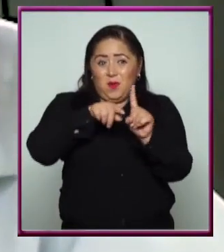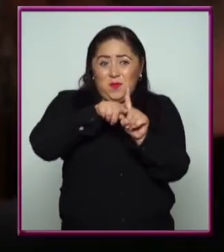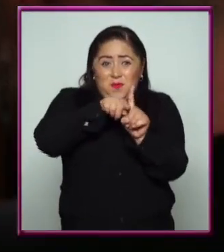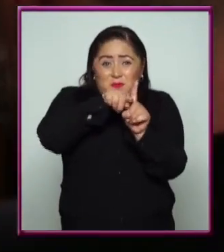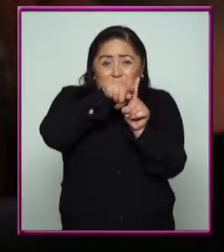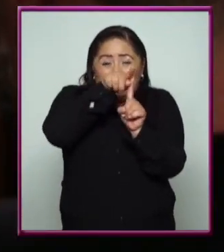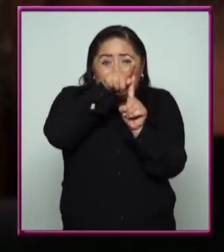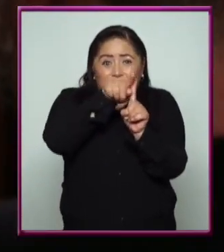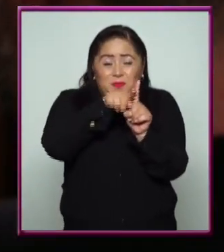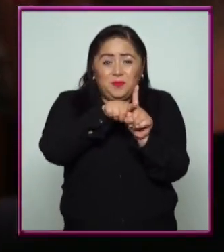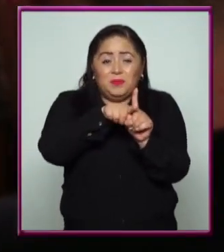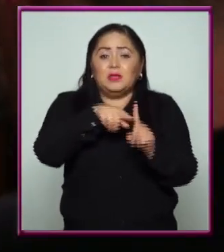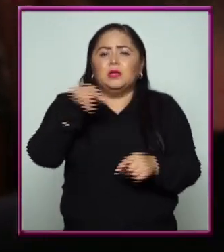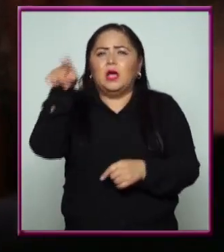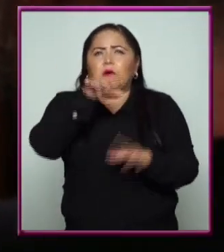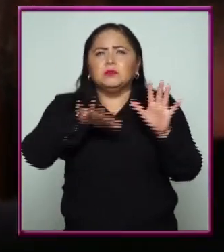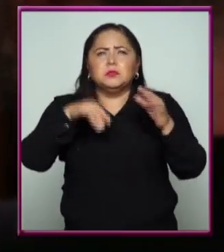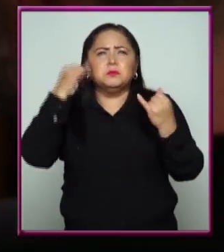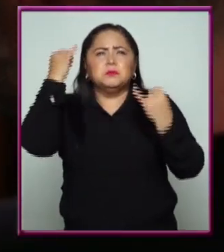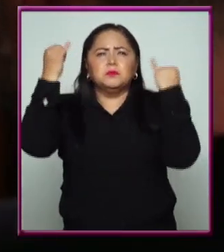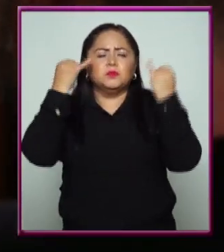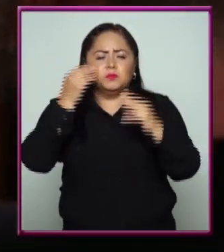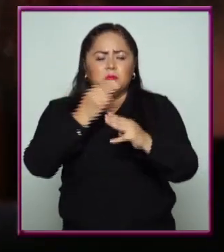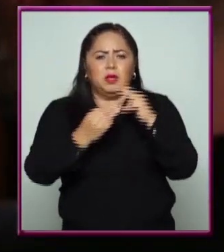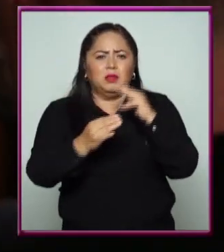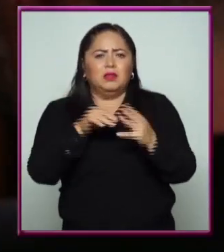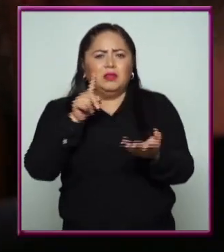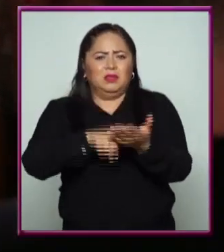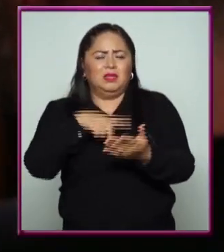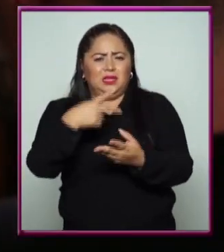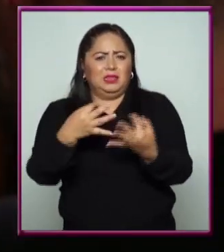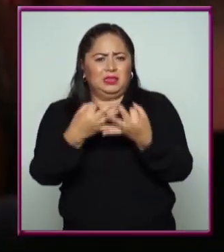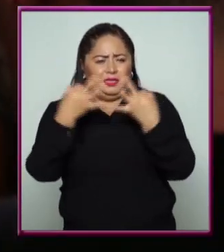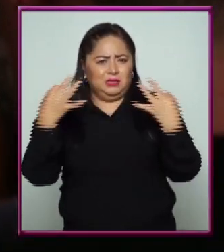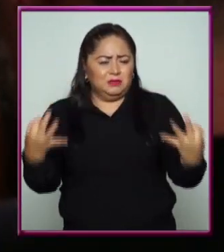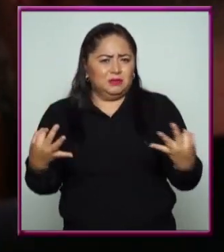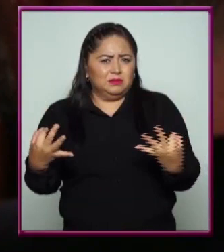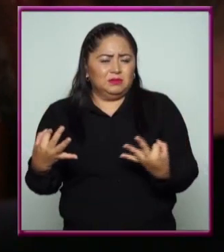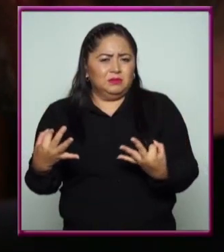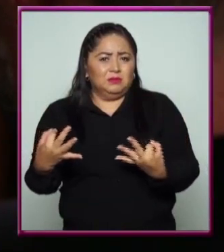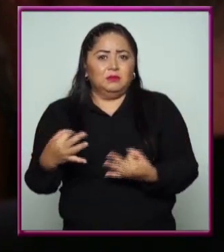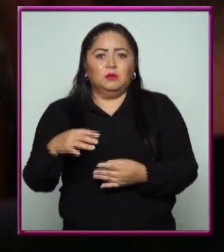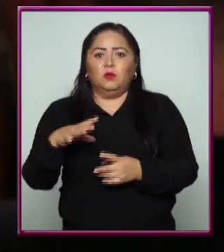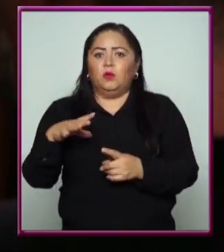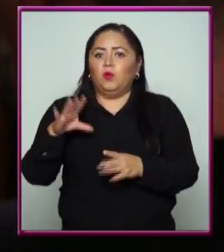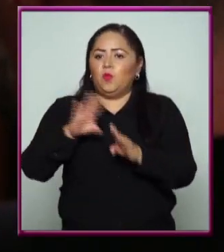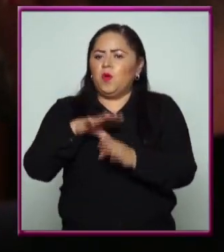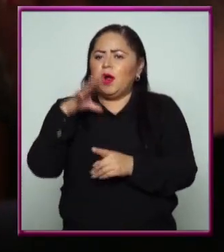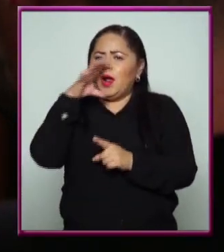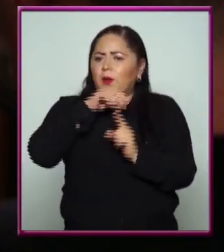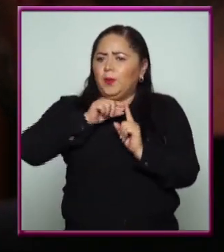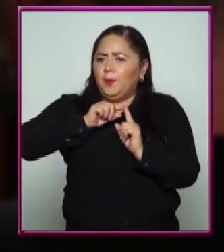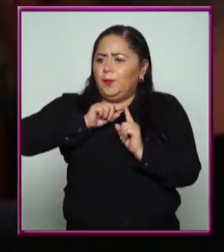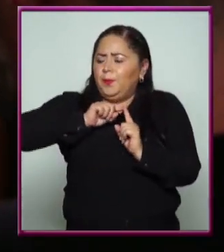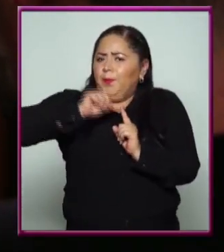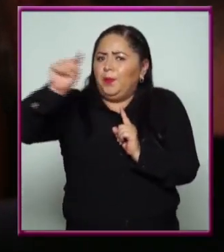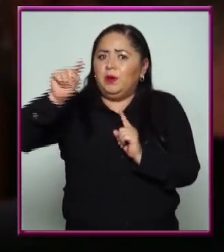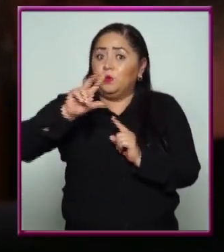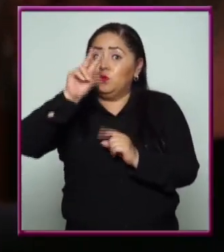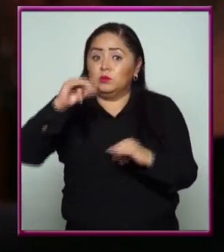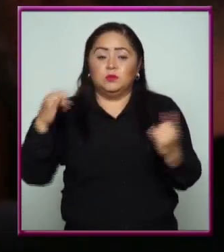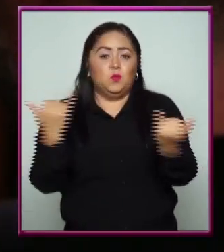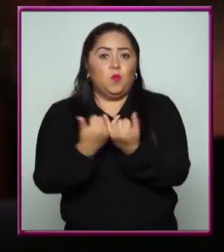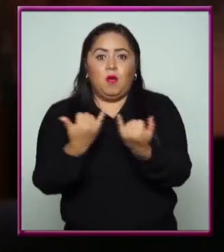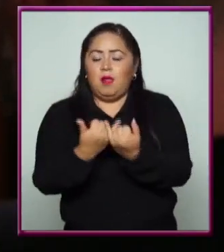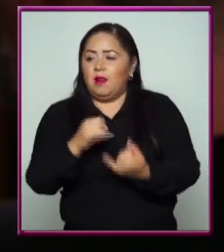temperatura y nos imaginamos los materiales de la Tierra, pues el flujo del calor, que no es lo mismo